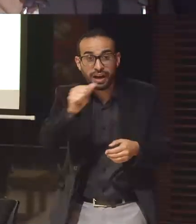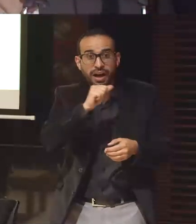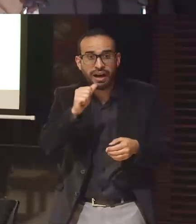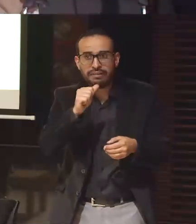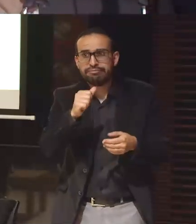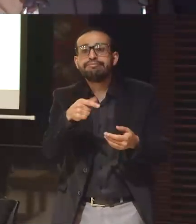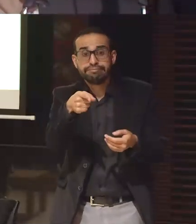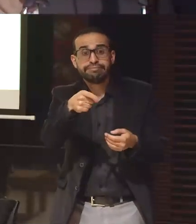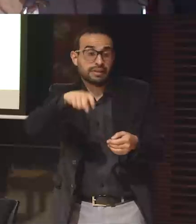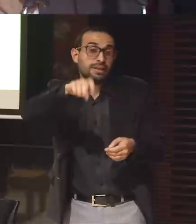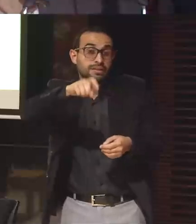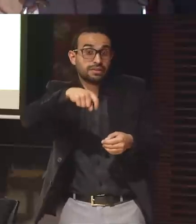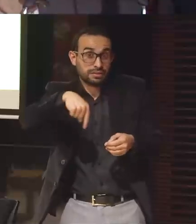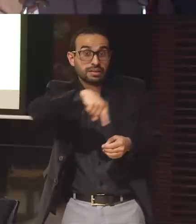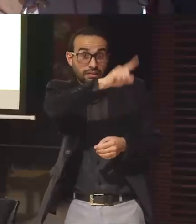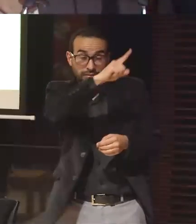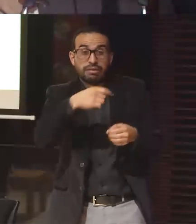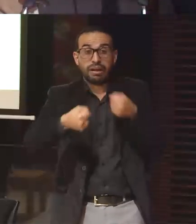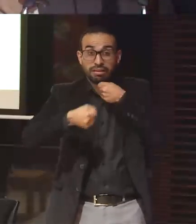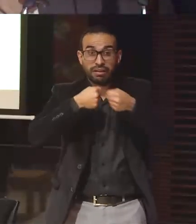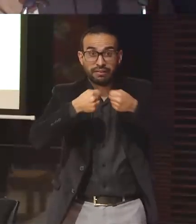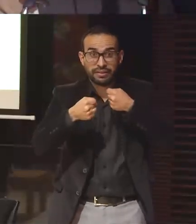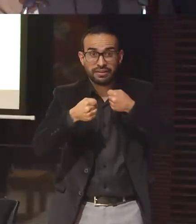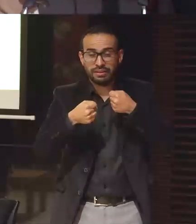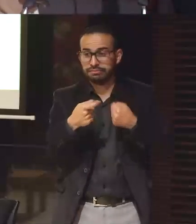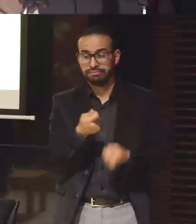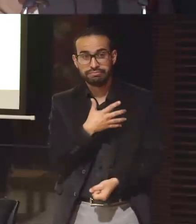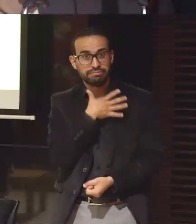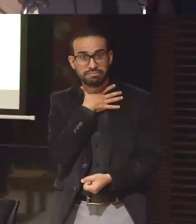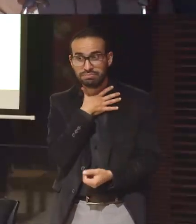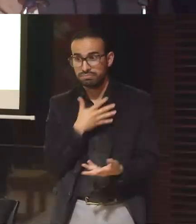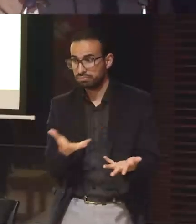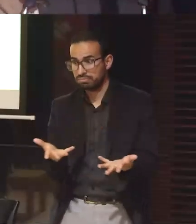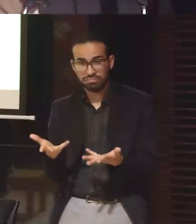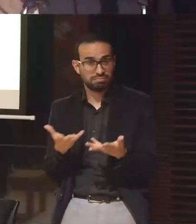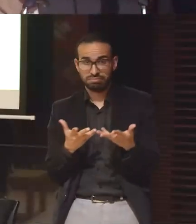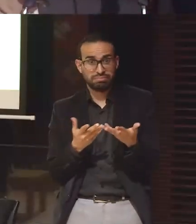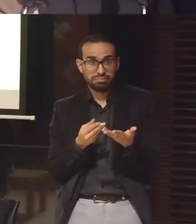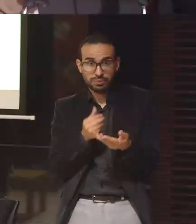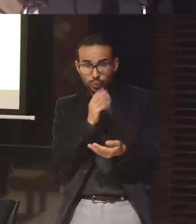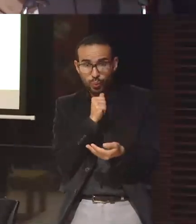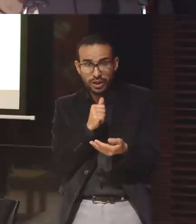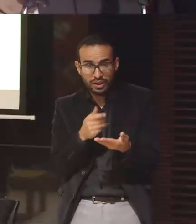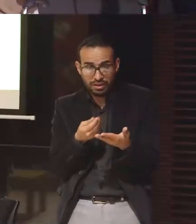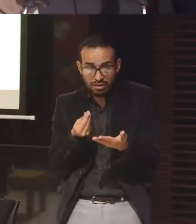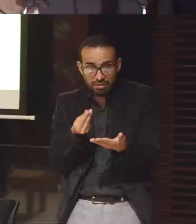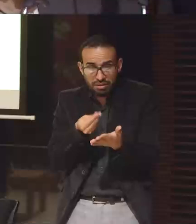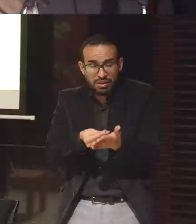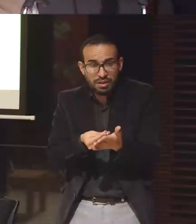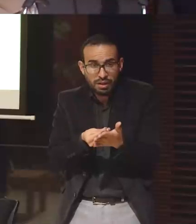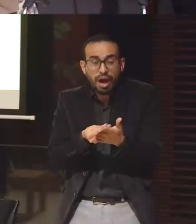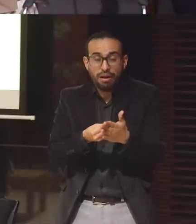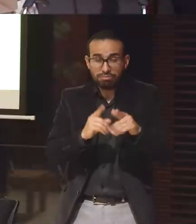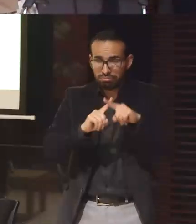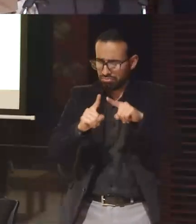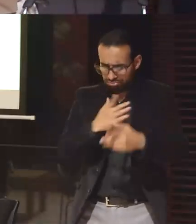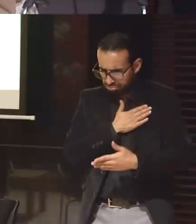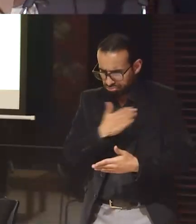entrevista, ¿no? Entonces necesitan un apoyo para poder entrar al Transmilenio. Eso es un ejercicio diferencial porque